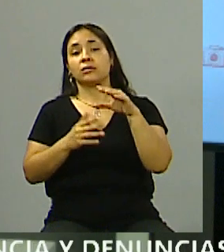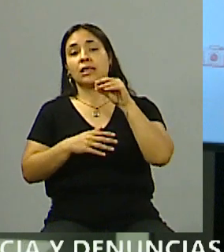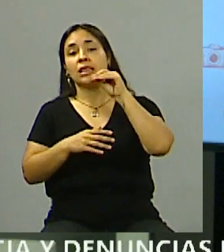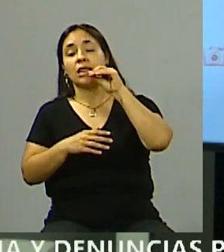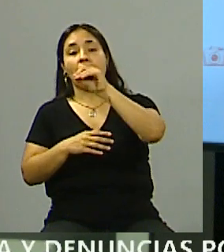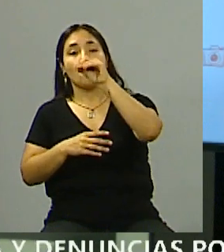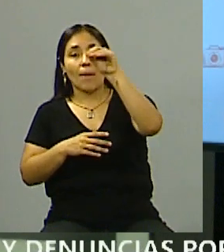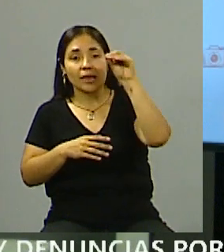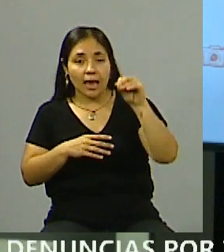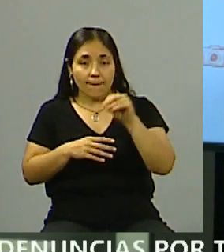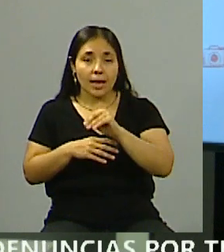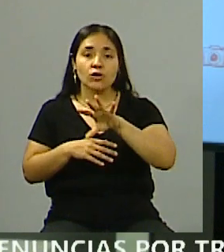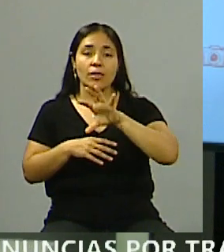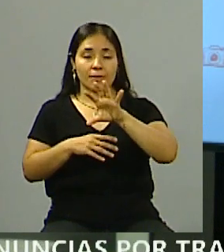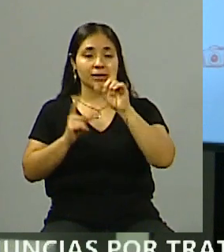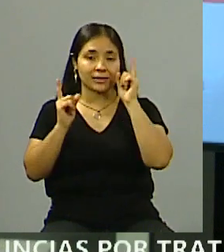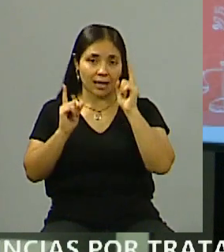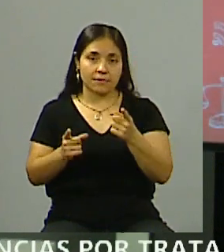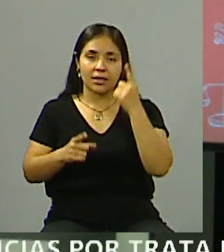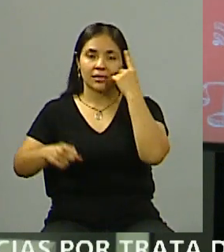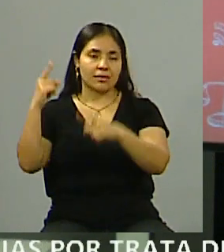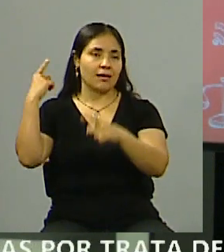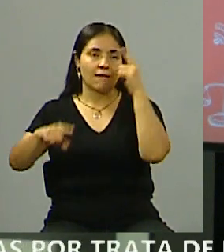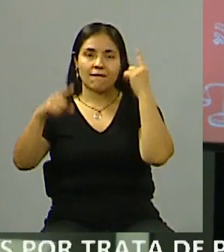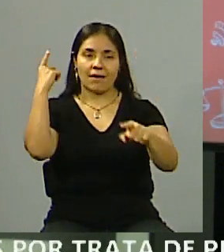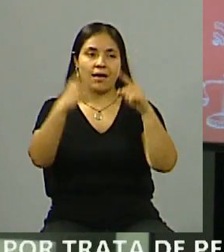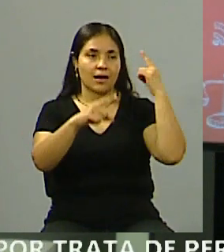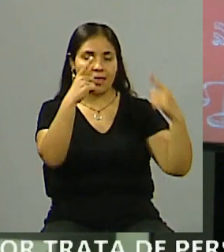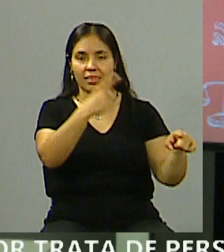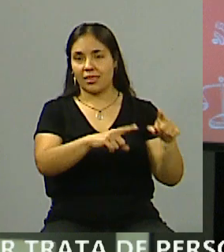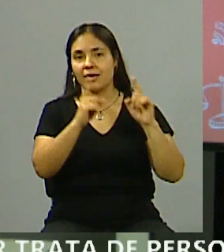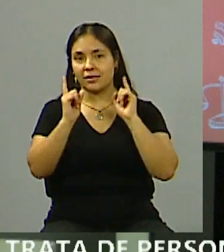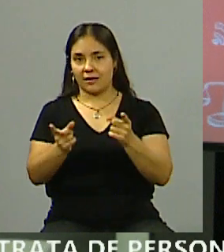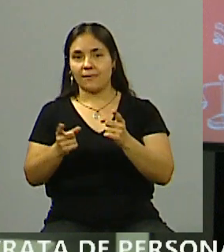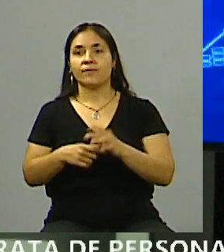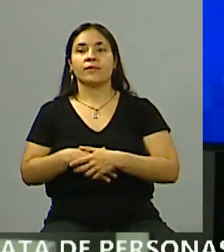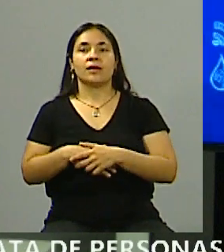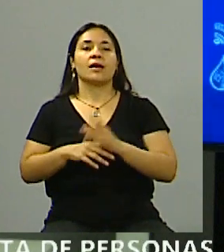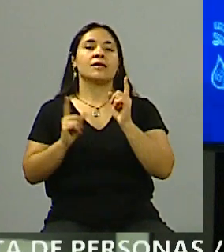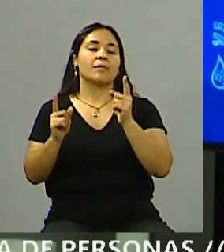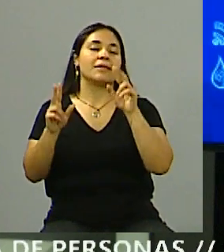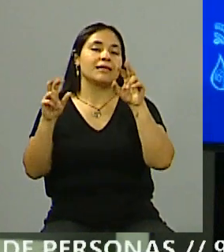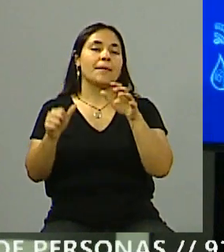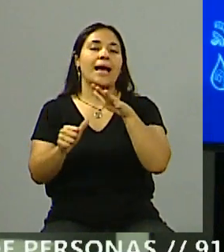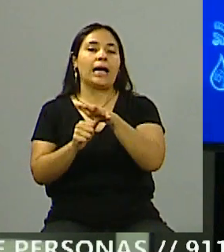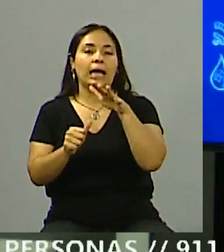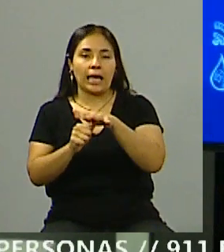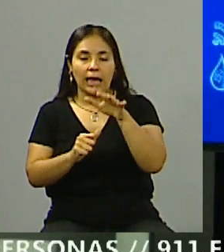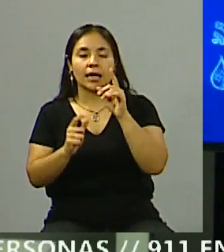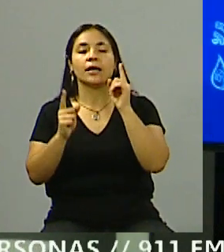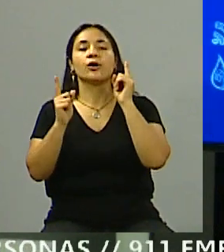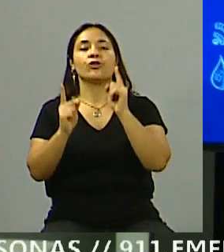zonas rurales, por ejemplo, de maneras muy diferenciadas. Y también con respecto al género, con respecto